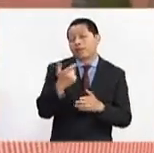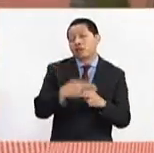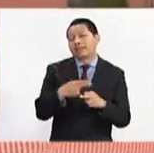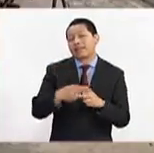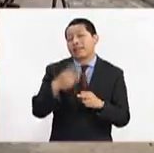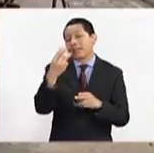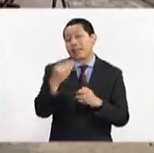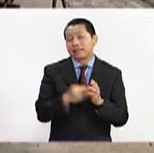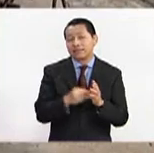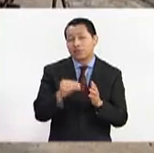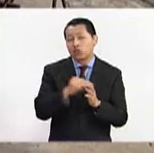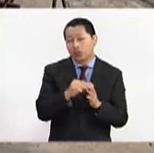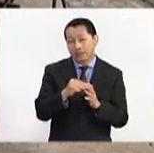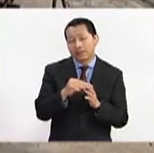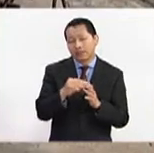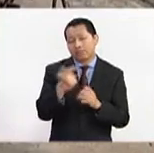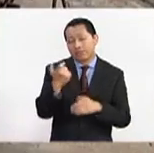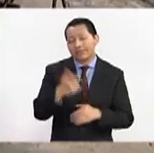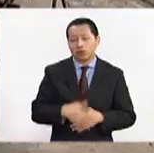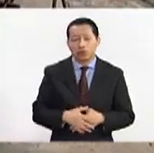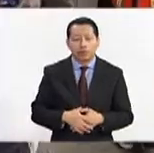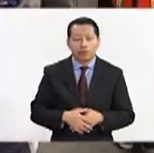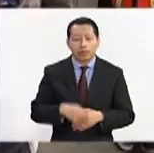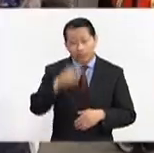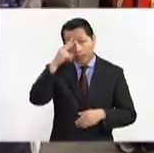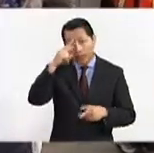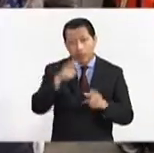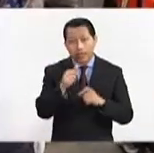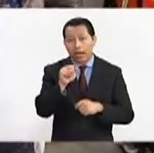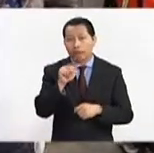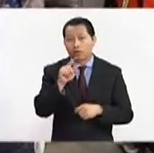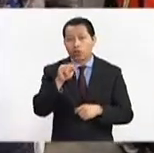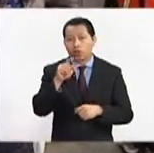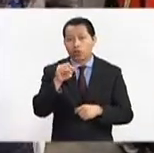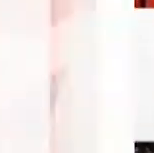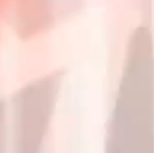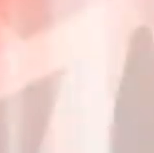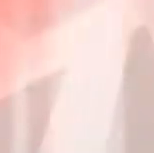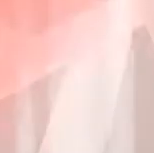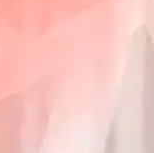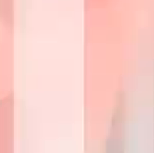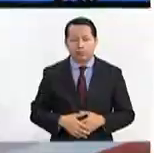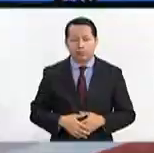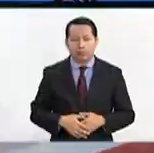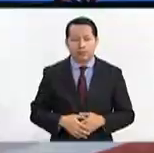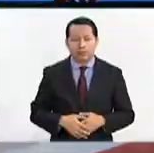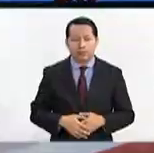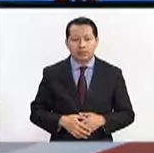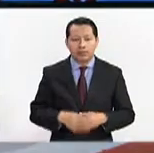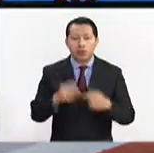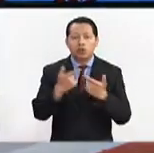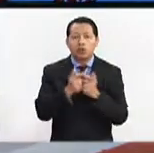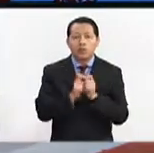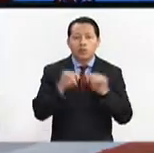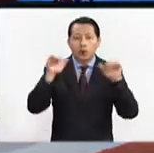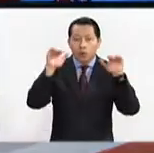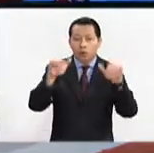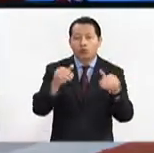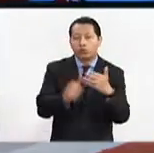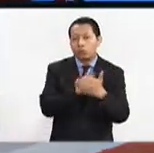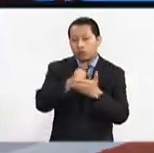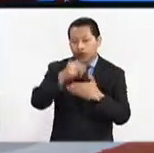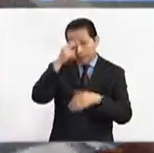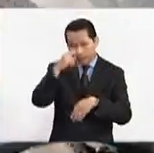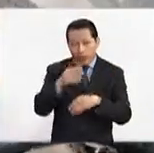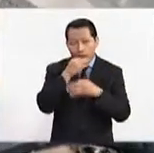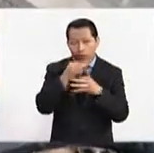los 3 millones de pesos. Para México al Día, Antonio López. El Grupo Aeroportuario de la Ciudad